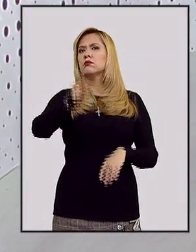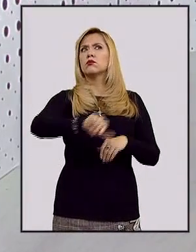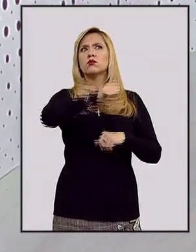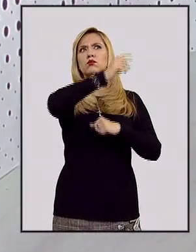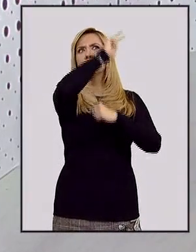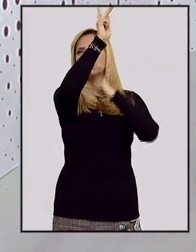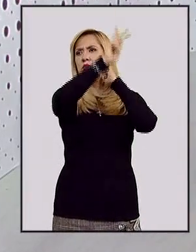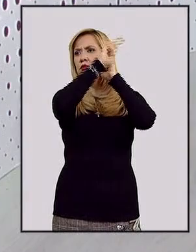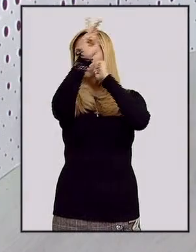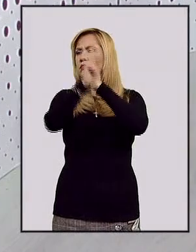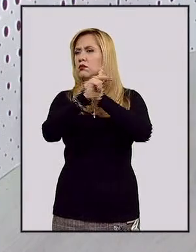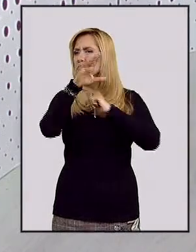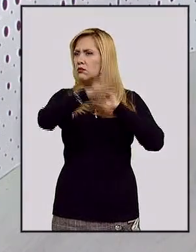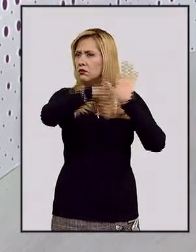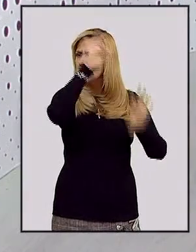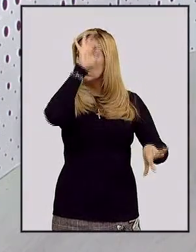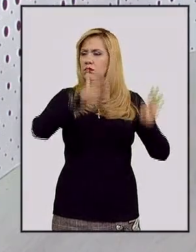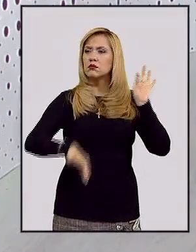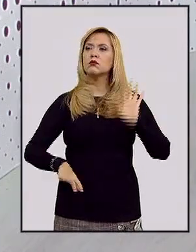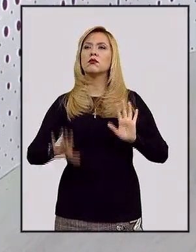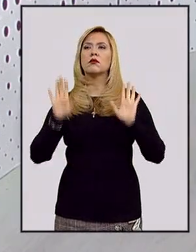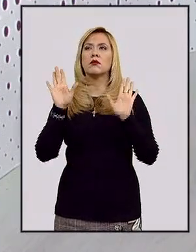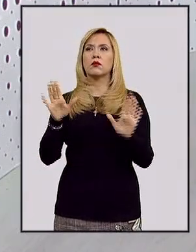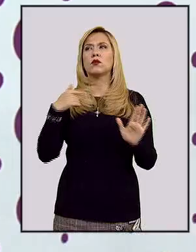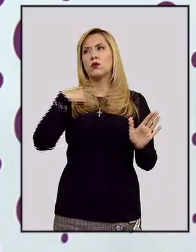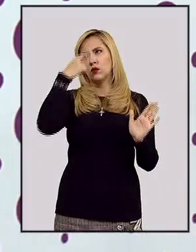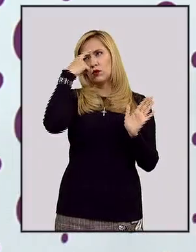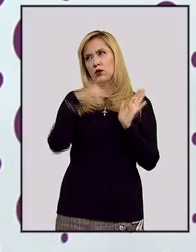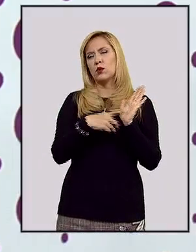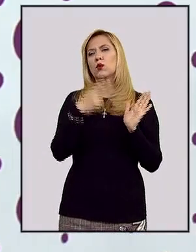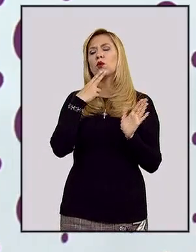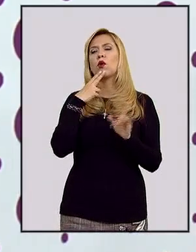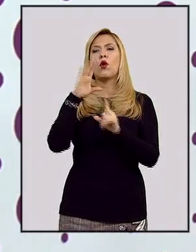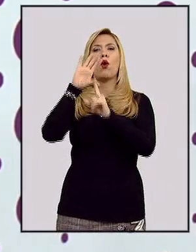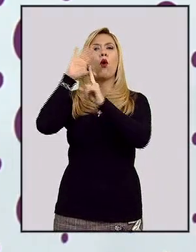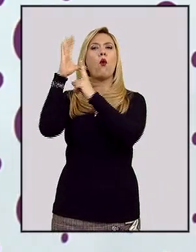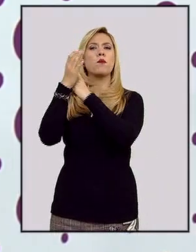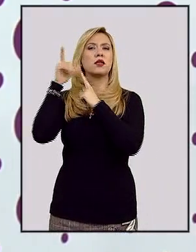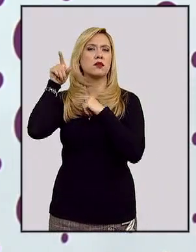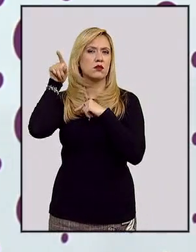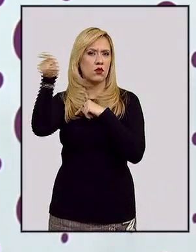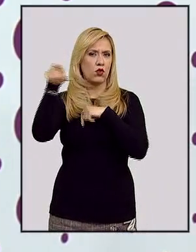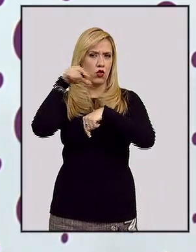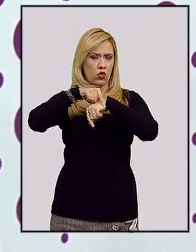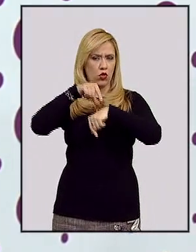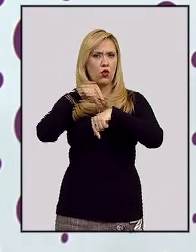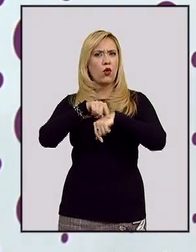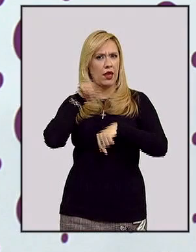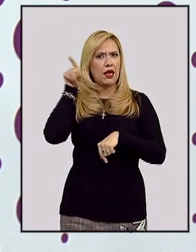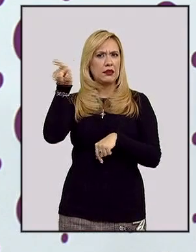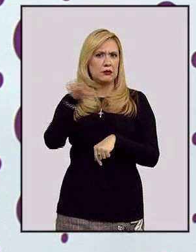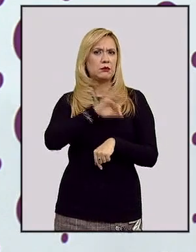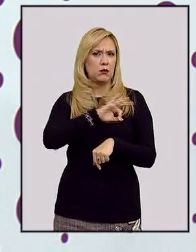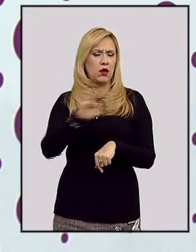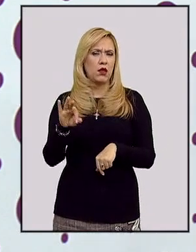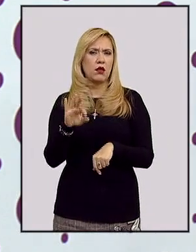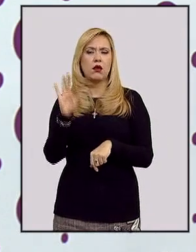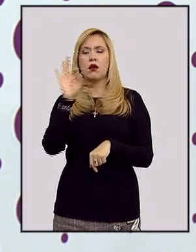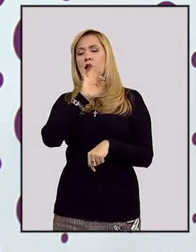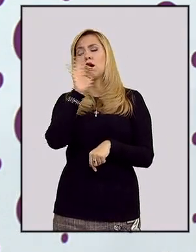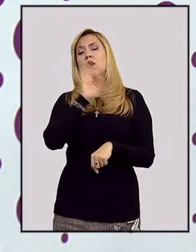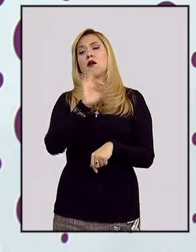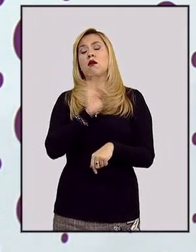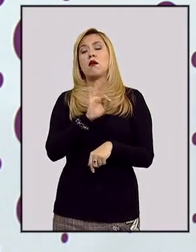otros modelos a los que podamos... Creo que el uso de comités médicos podría ser una gran medida, porque finalmente si no son los